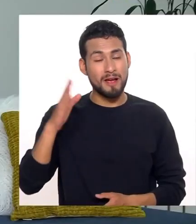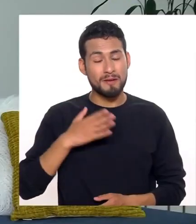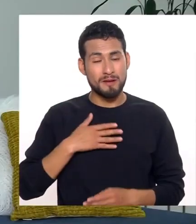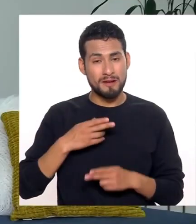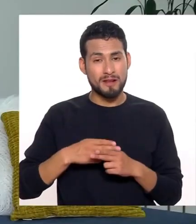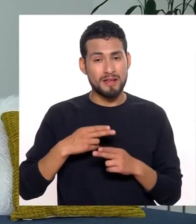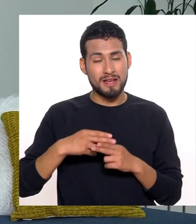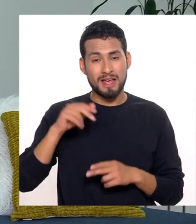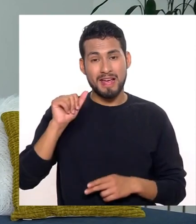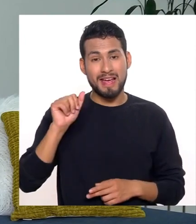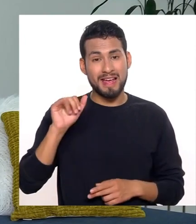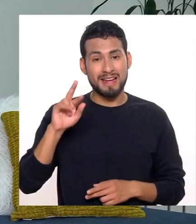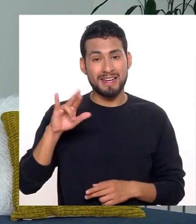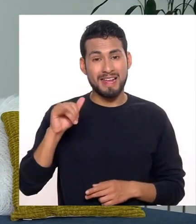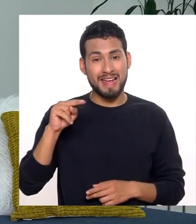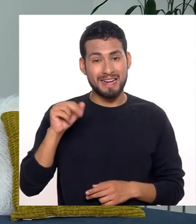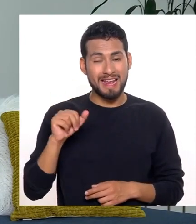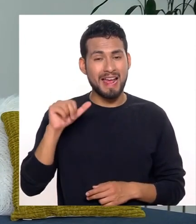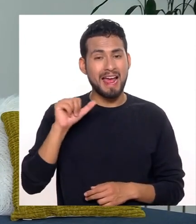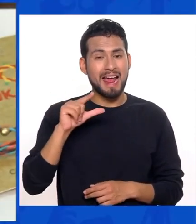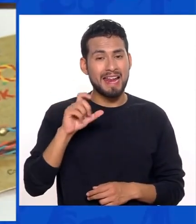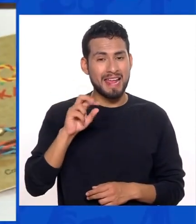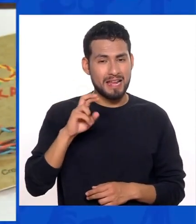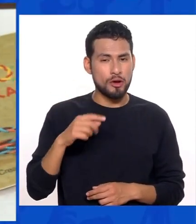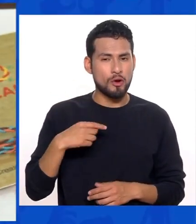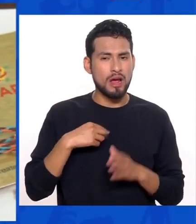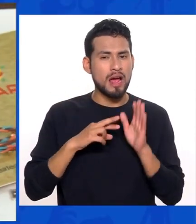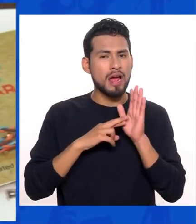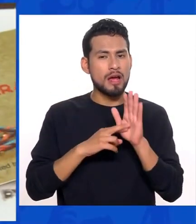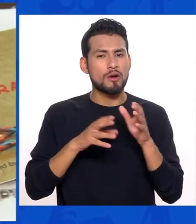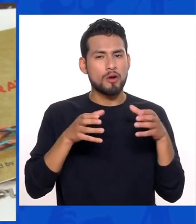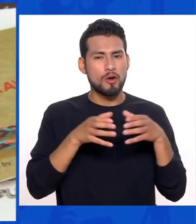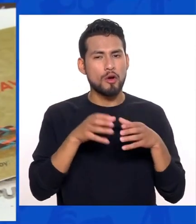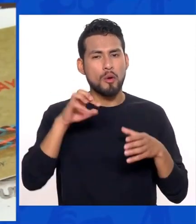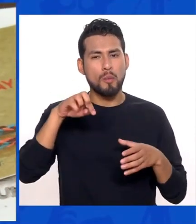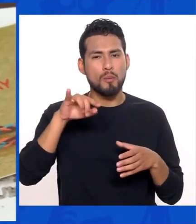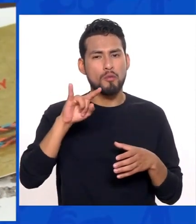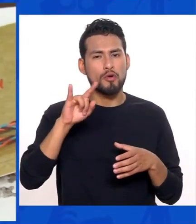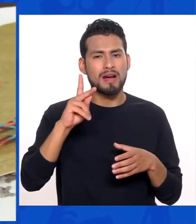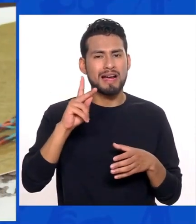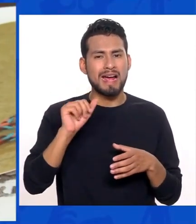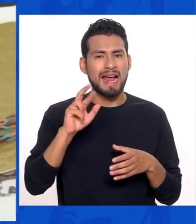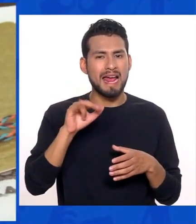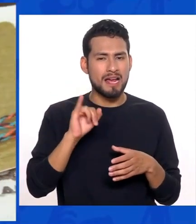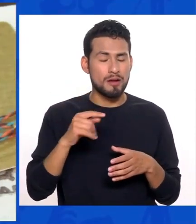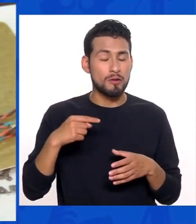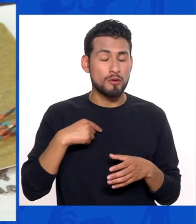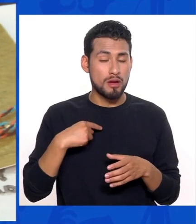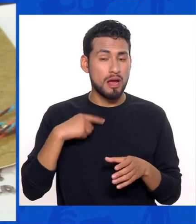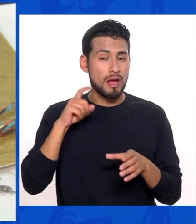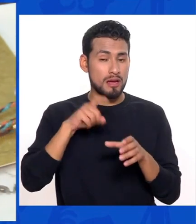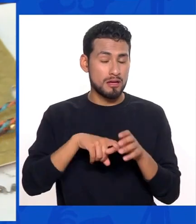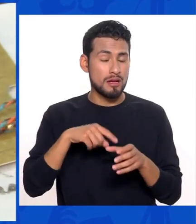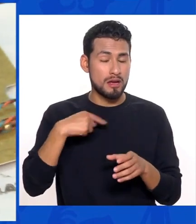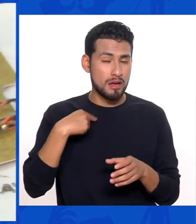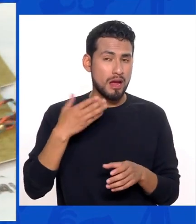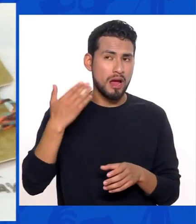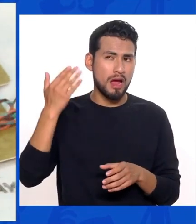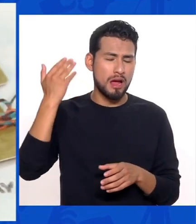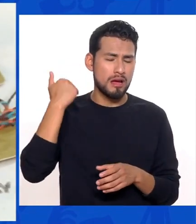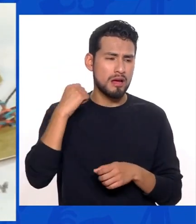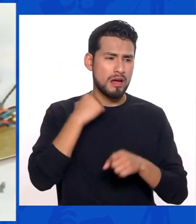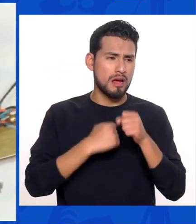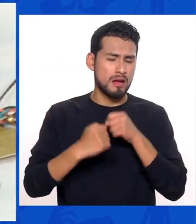Hola, mi nombre es Ariana Alegre. Soy representante de Pucaray. Yo ingresé a